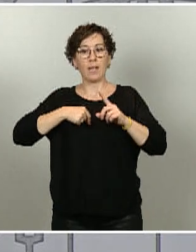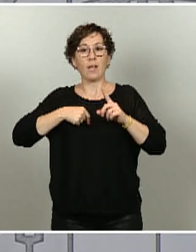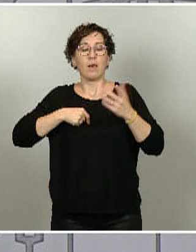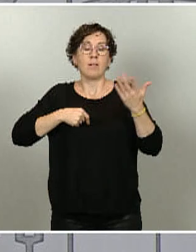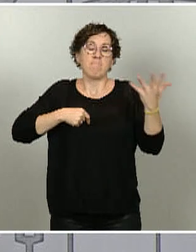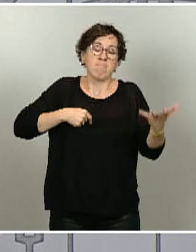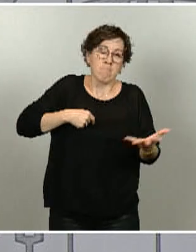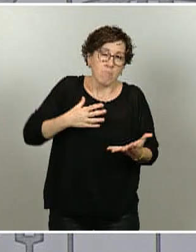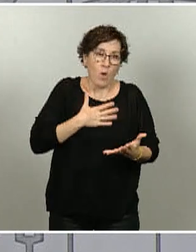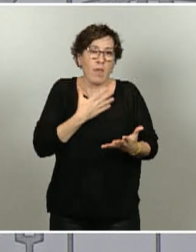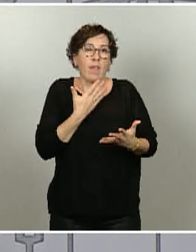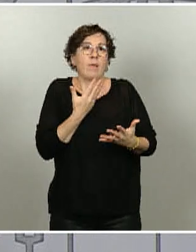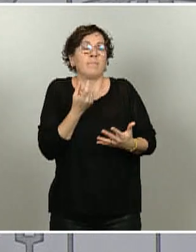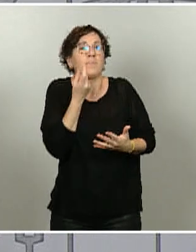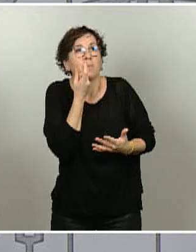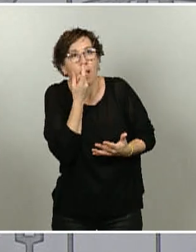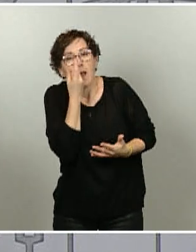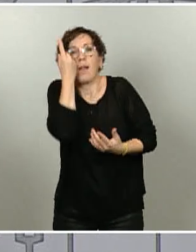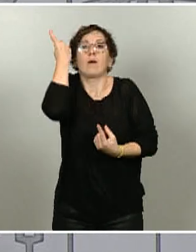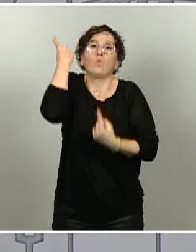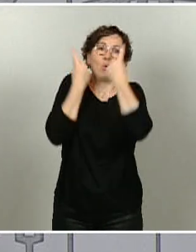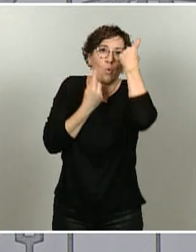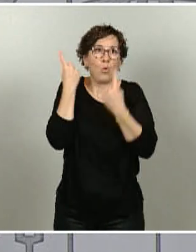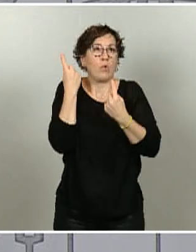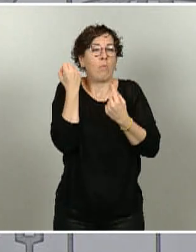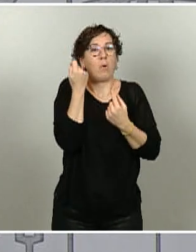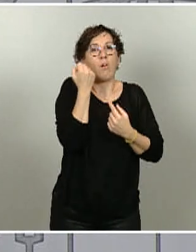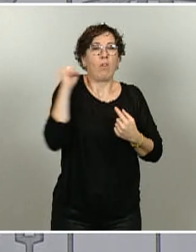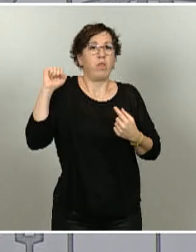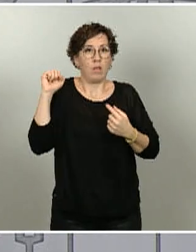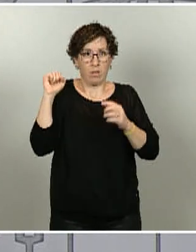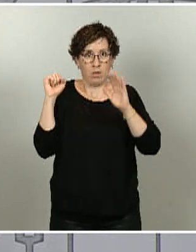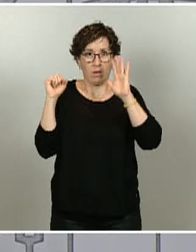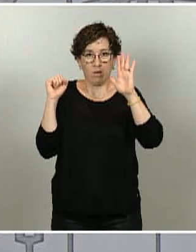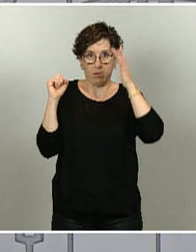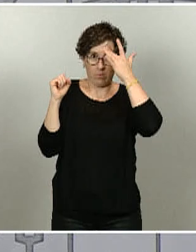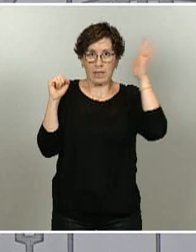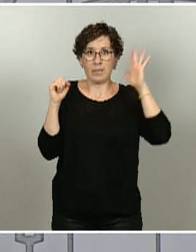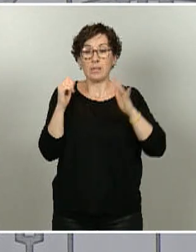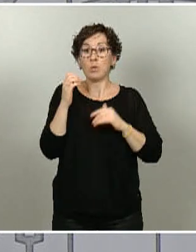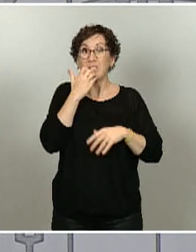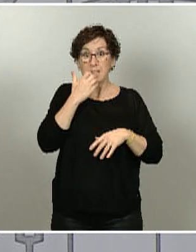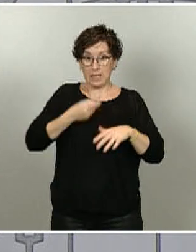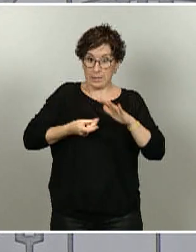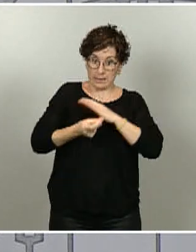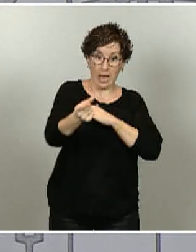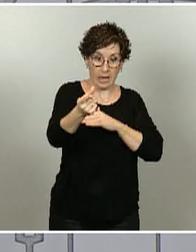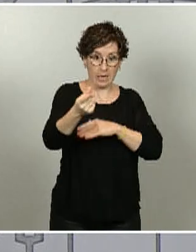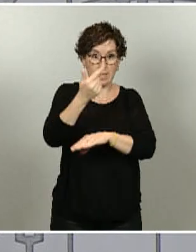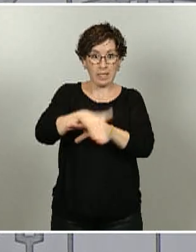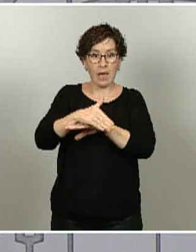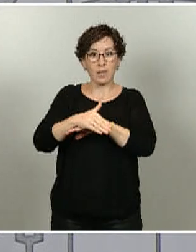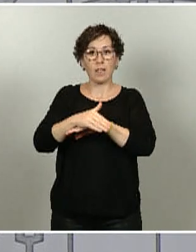poco solidario con el resto y quiera salir, si al salir mantiene las medidas de precaución, por lo menos reducimos de forma importante el